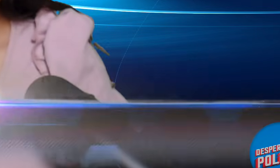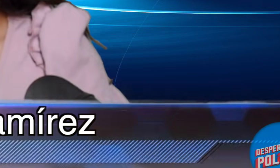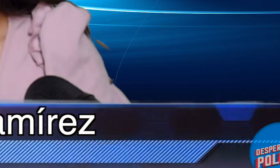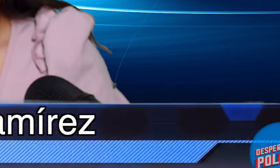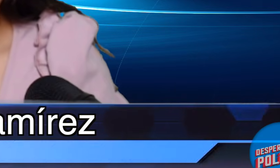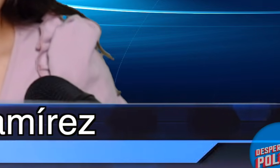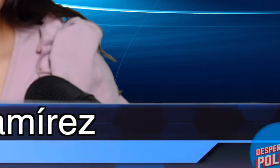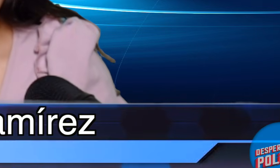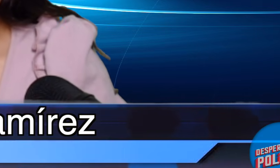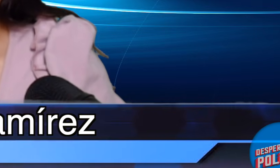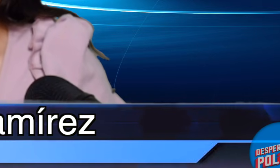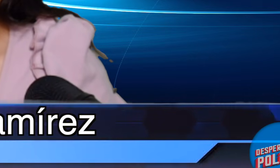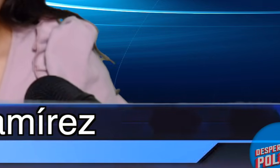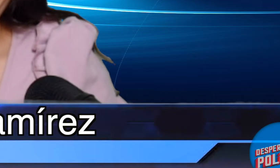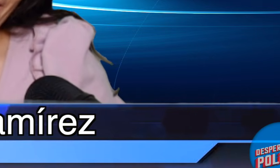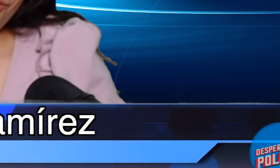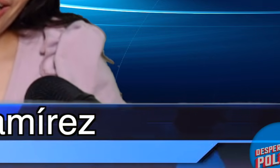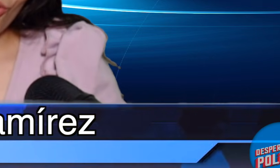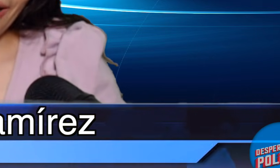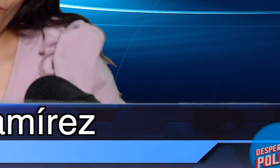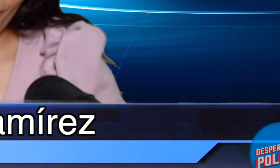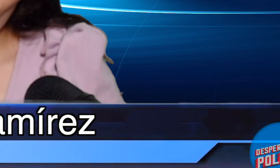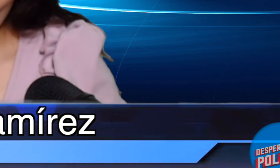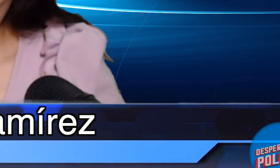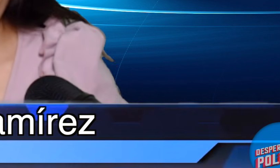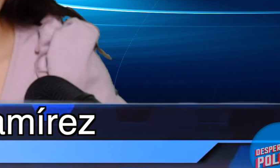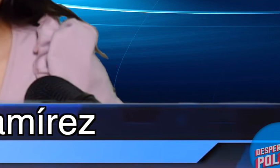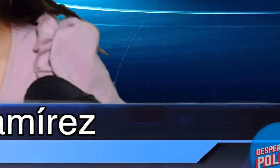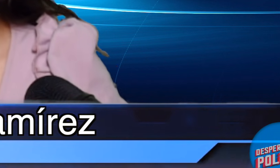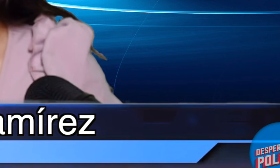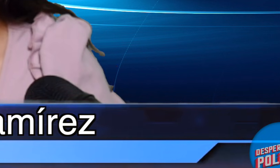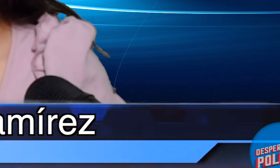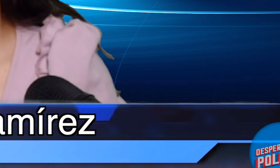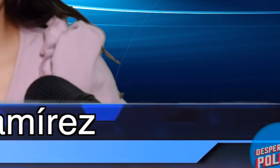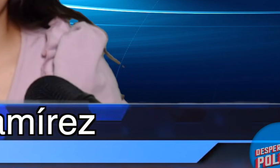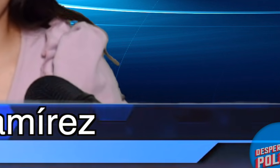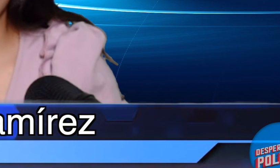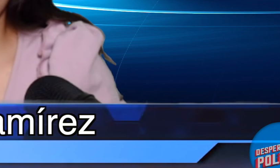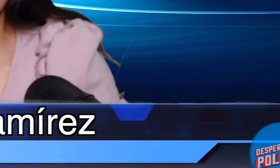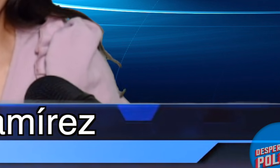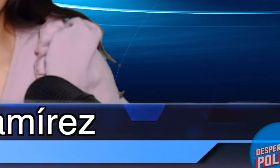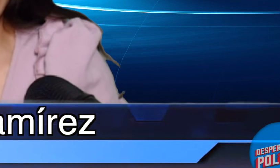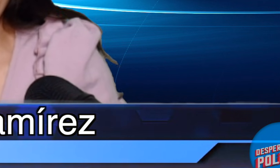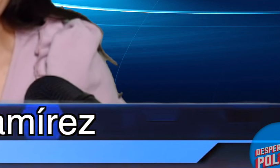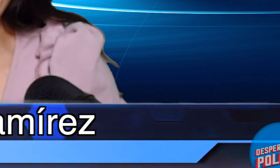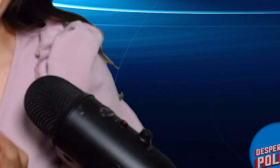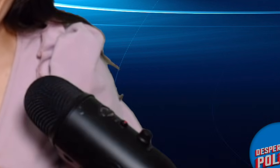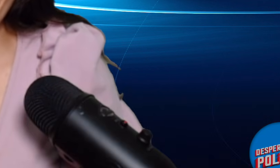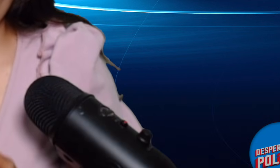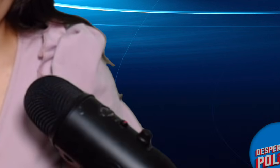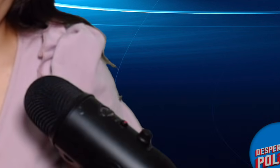Bienvenidos a su canal, soy Fátima Ramírez, gracias por acompañarnos. Si le gusta la información, no lo dude, ese es su canal. Arrancamos con la información del día.